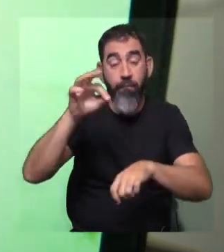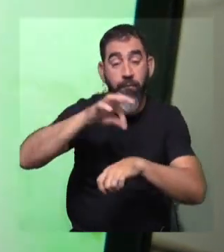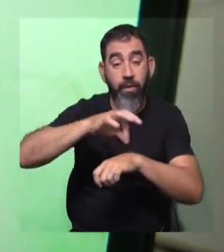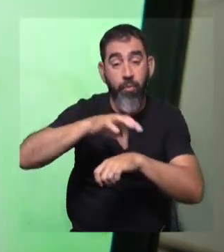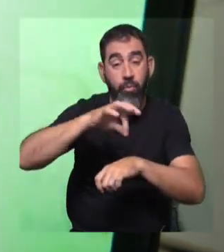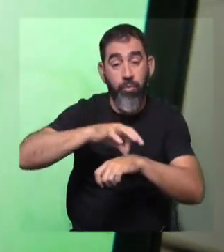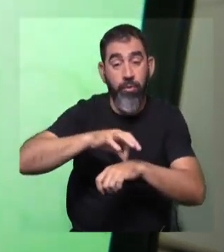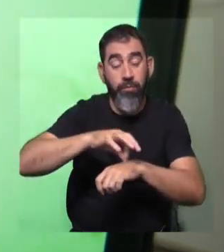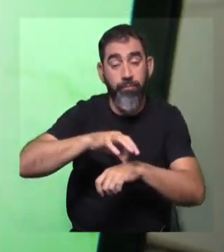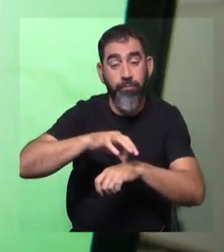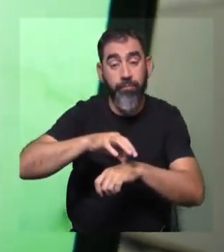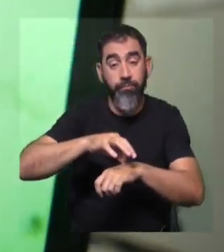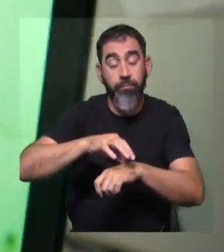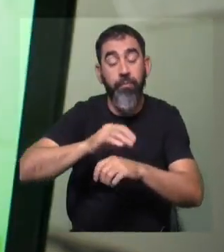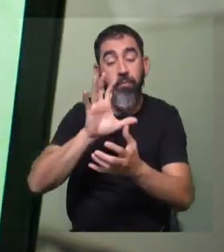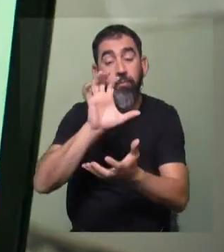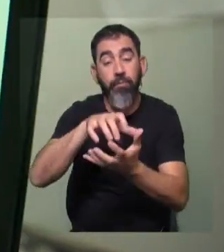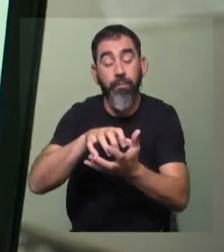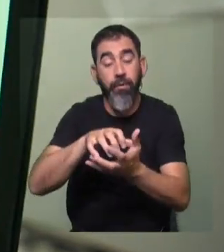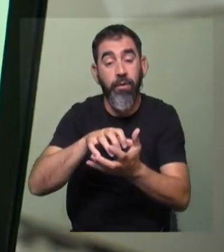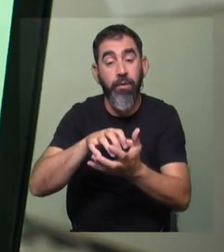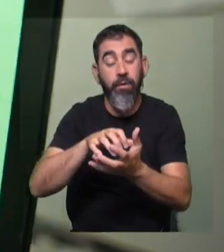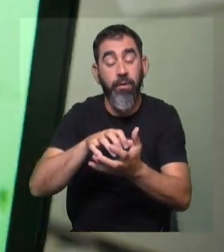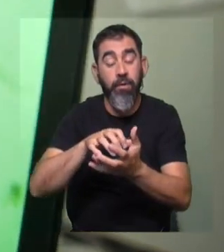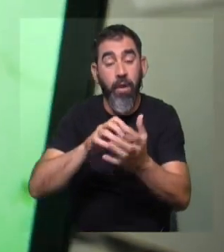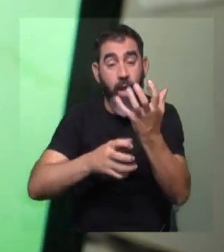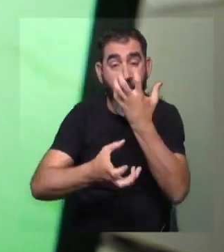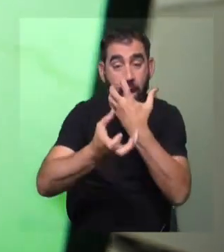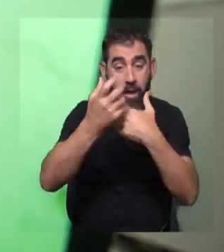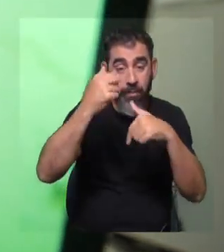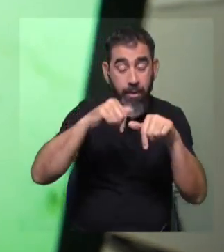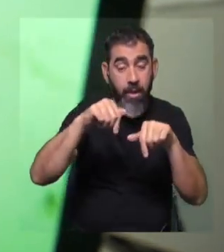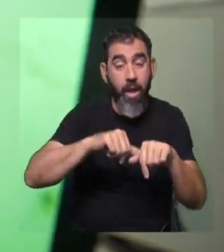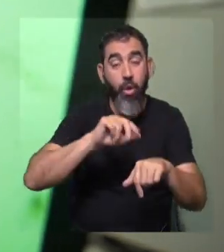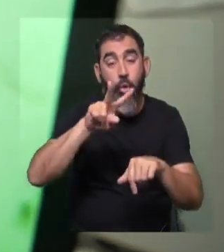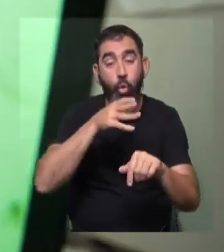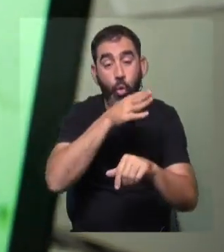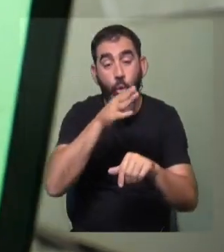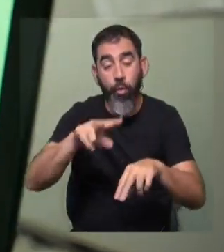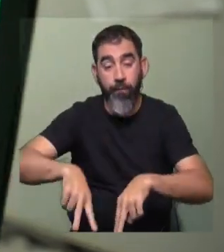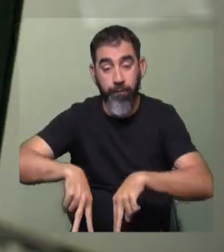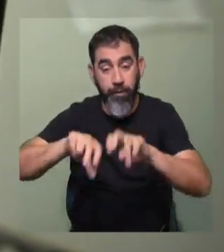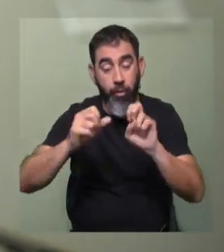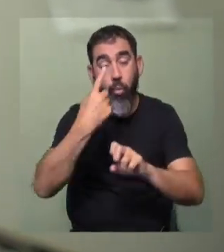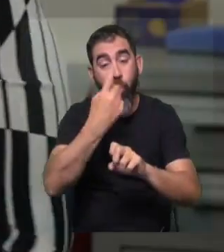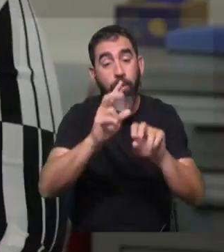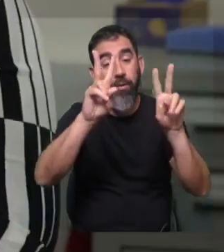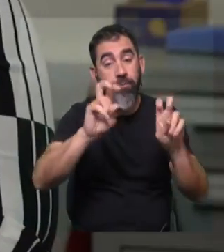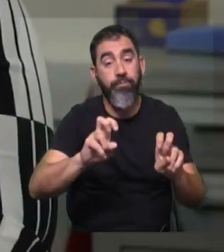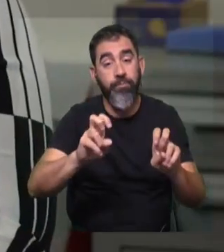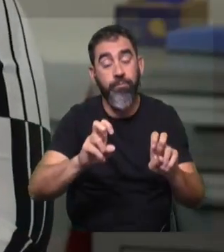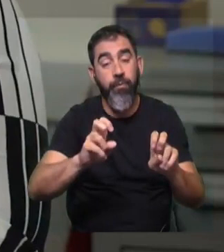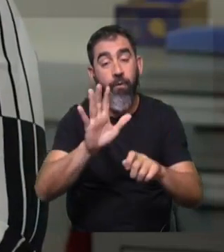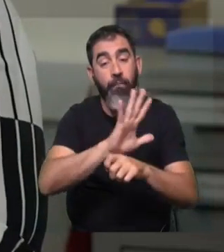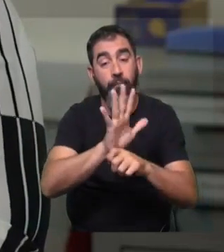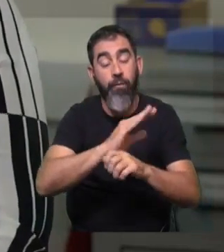Medicina, más precisamente en el Departamento de Histología y Embriología, tenemos dos líneas de investigación, una relacionada con la